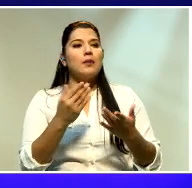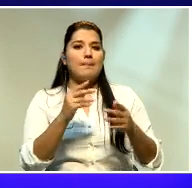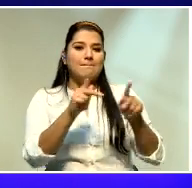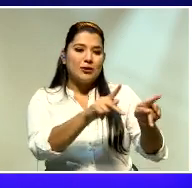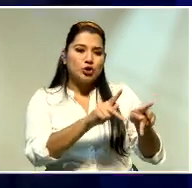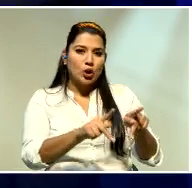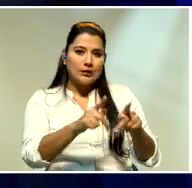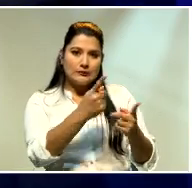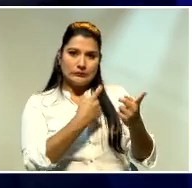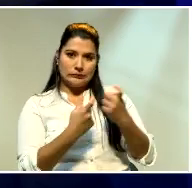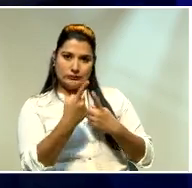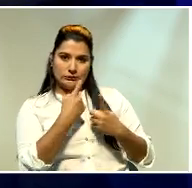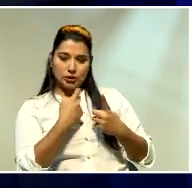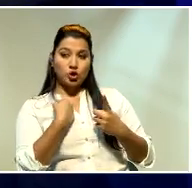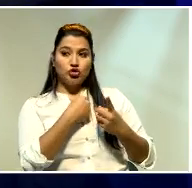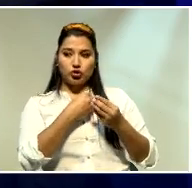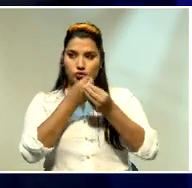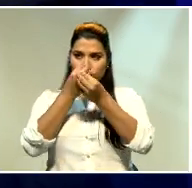en